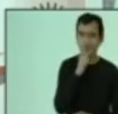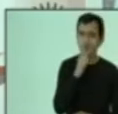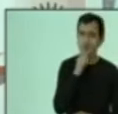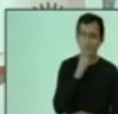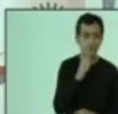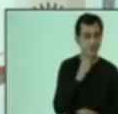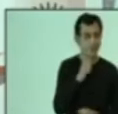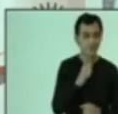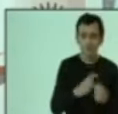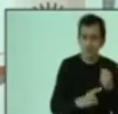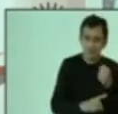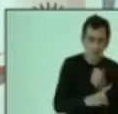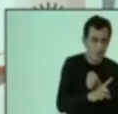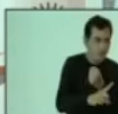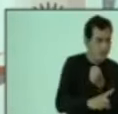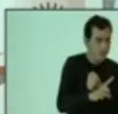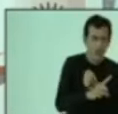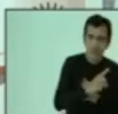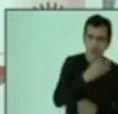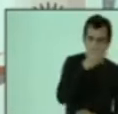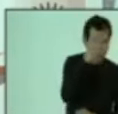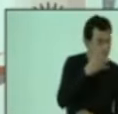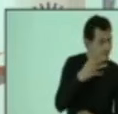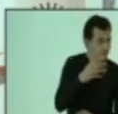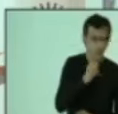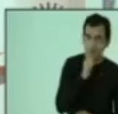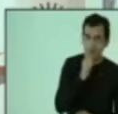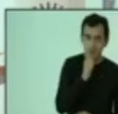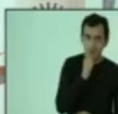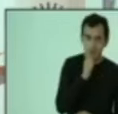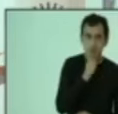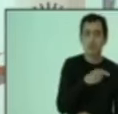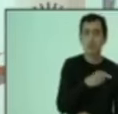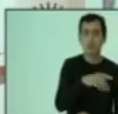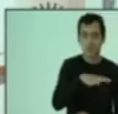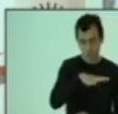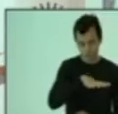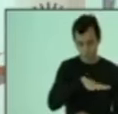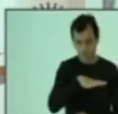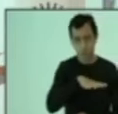grandemente del problema de la migración, pero sí se contempla.